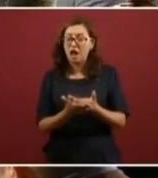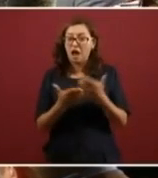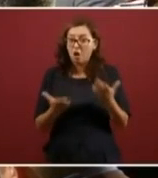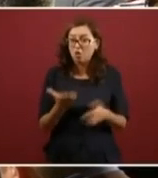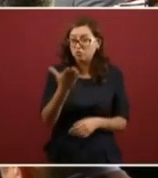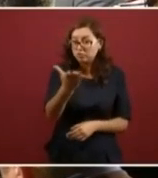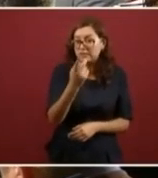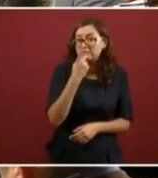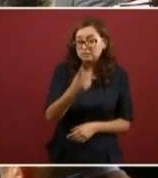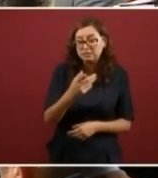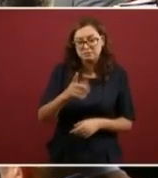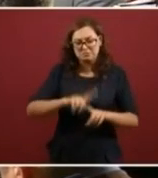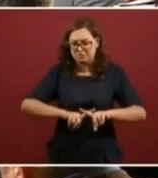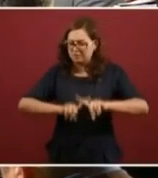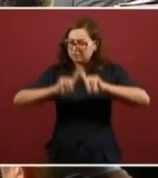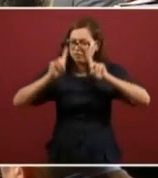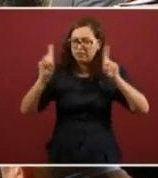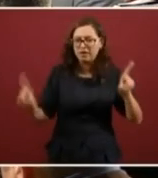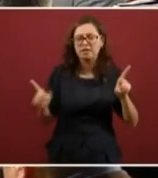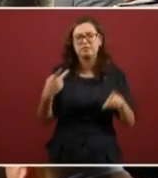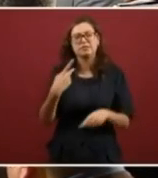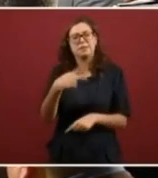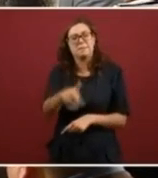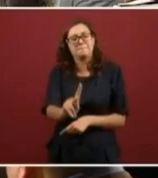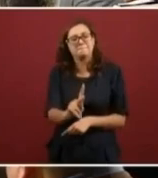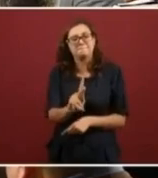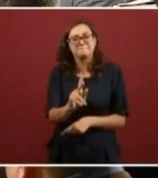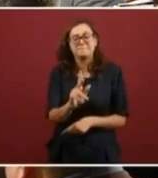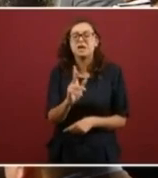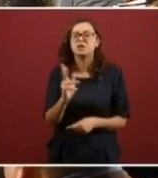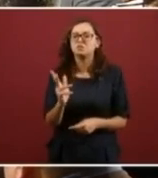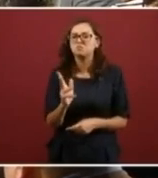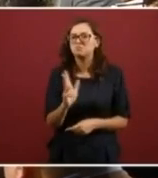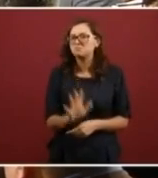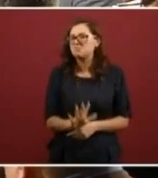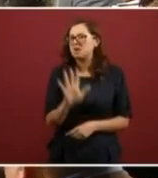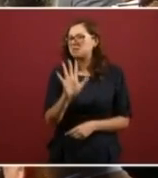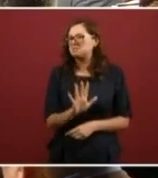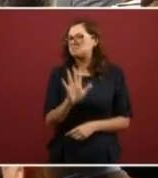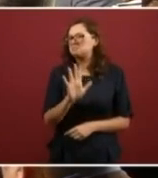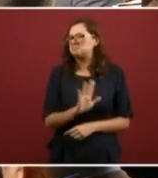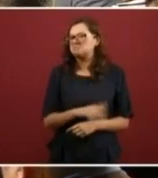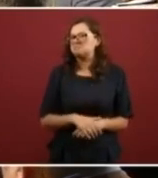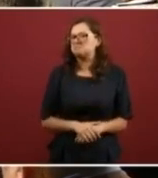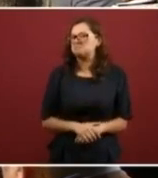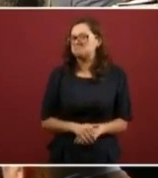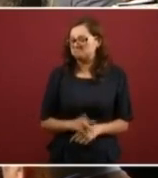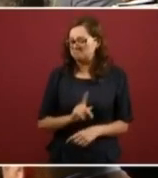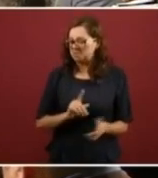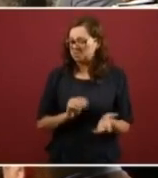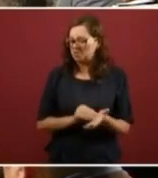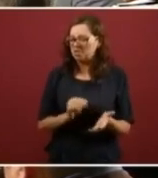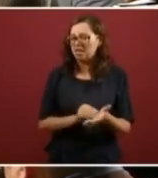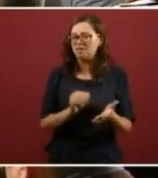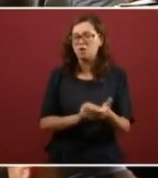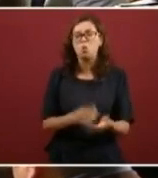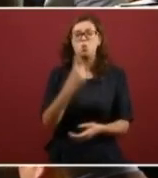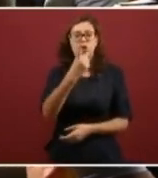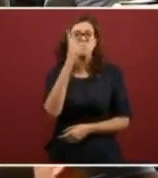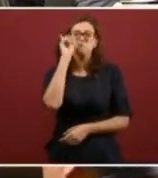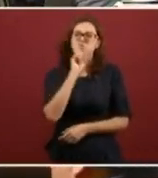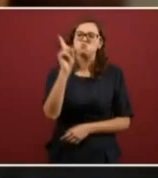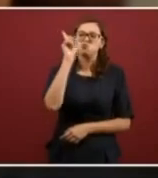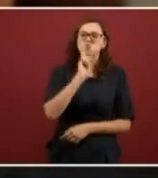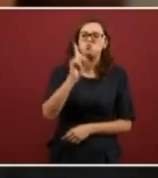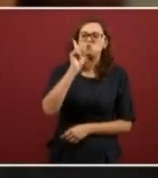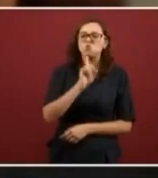así. Hay una funcionaria de su gobierno que me acusa públicamente